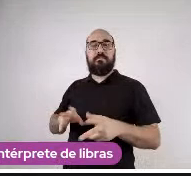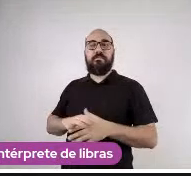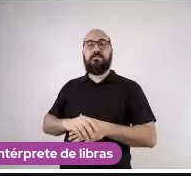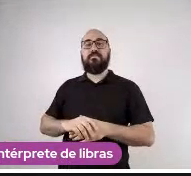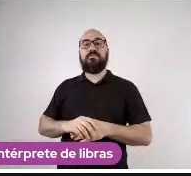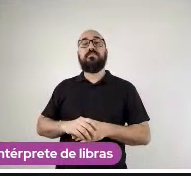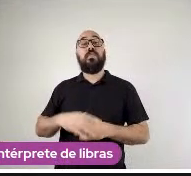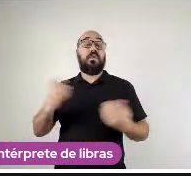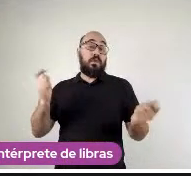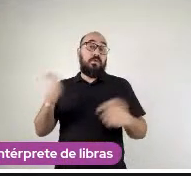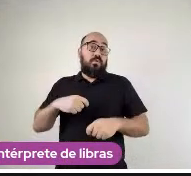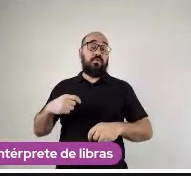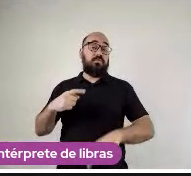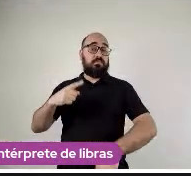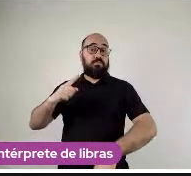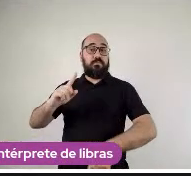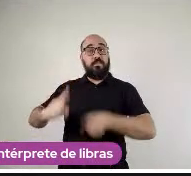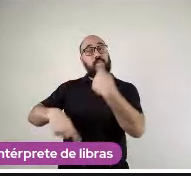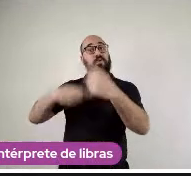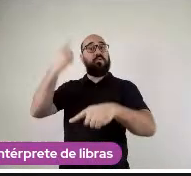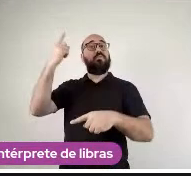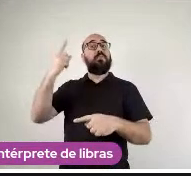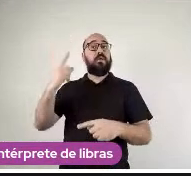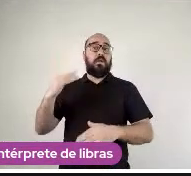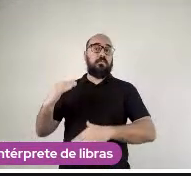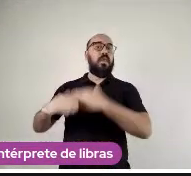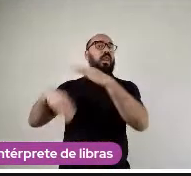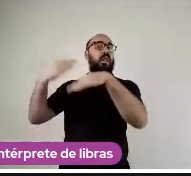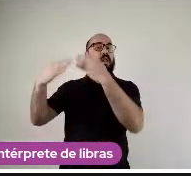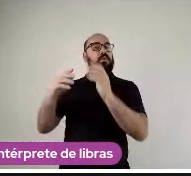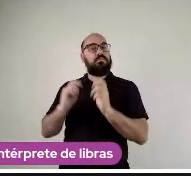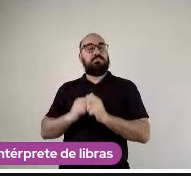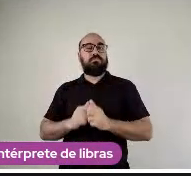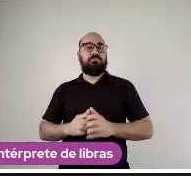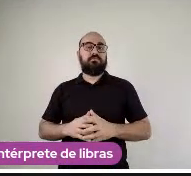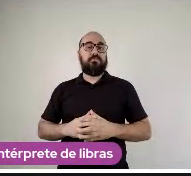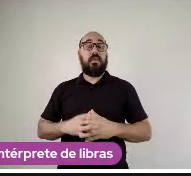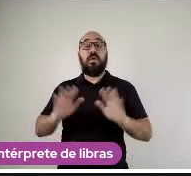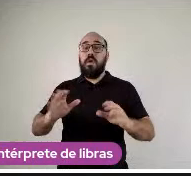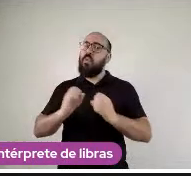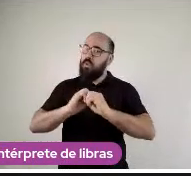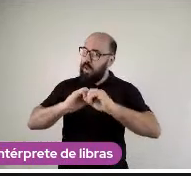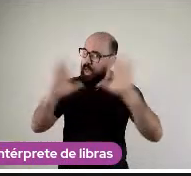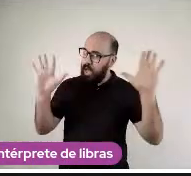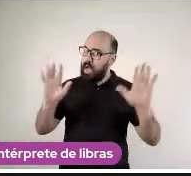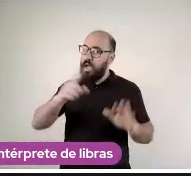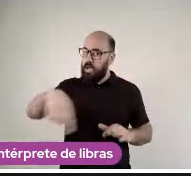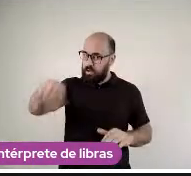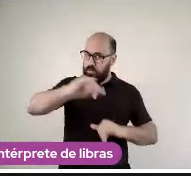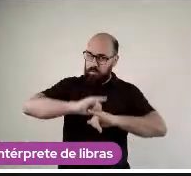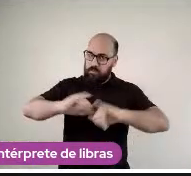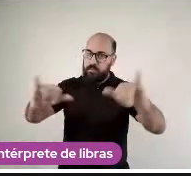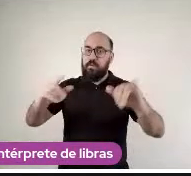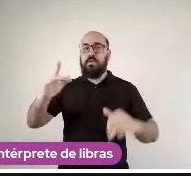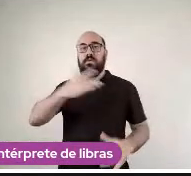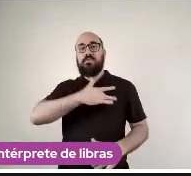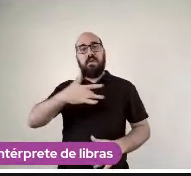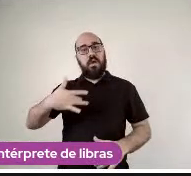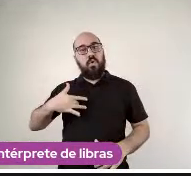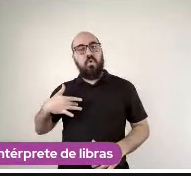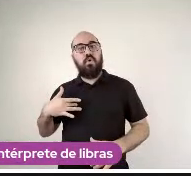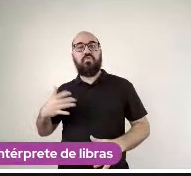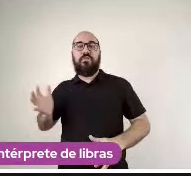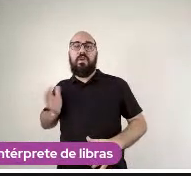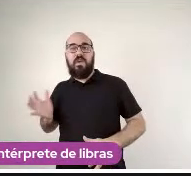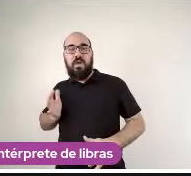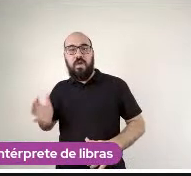la riqueza y el bienestar del mundo dependen del océano. Y esto parece que a día